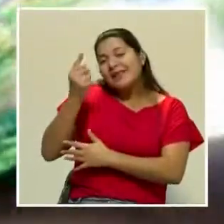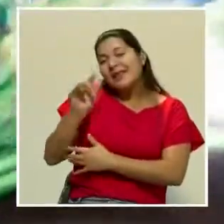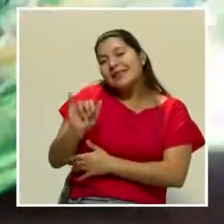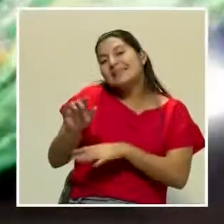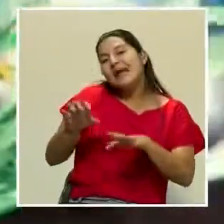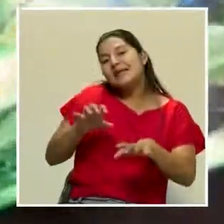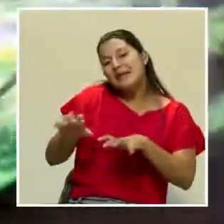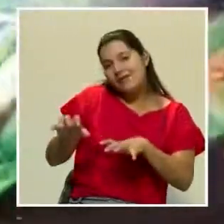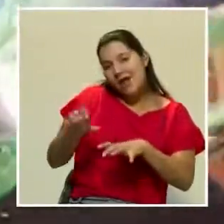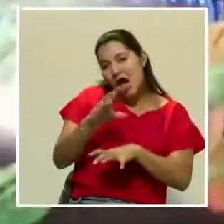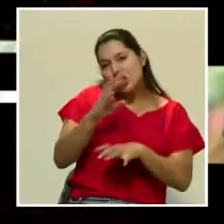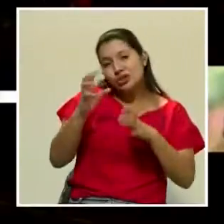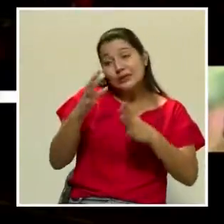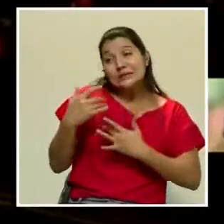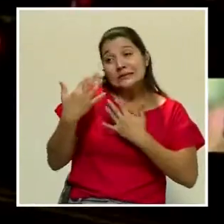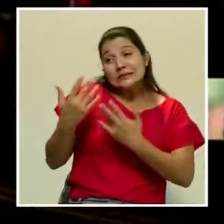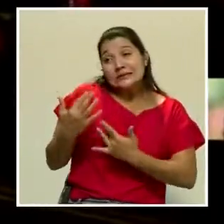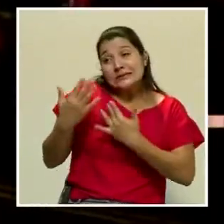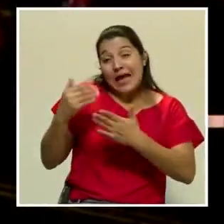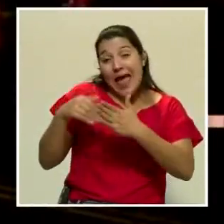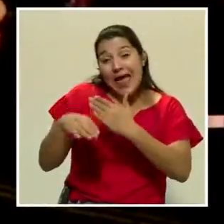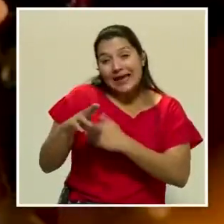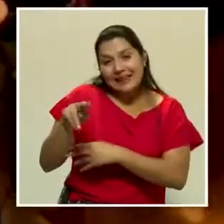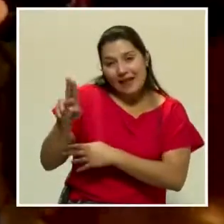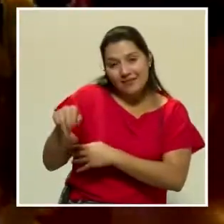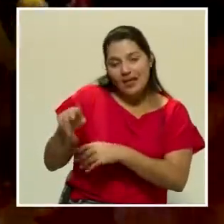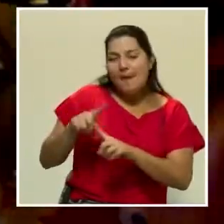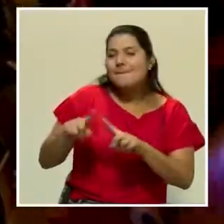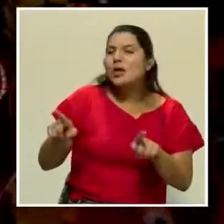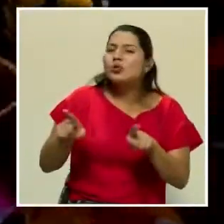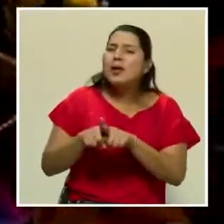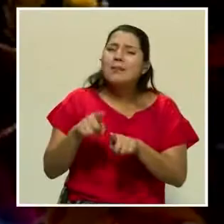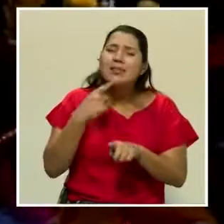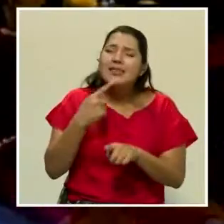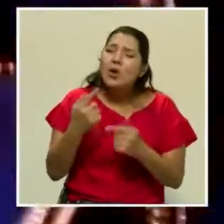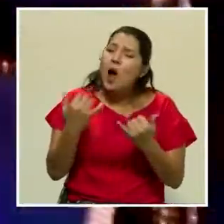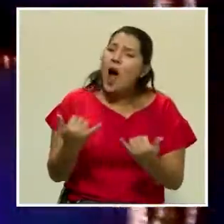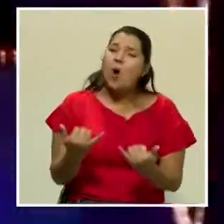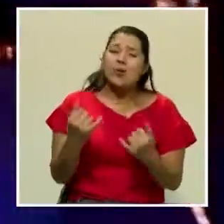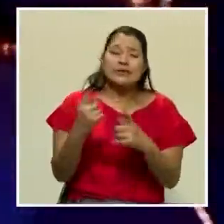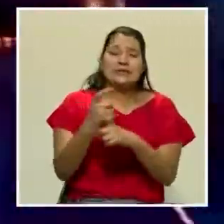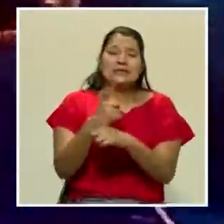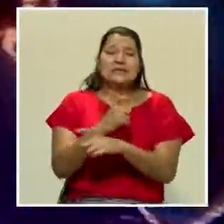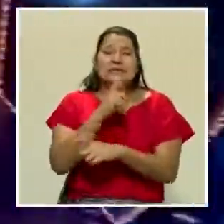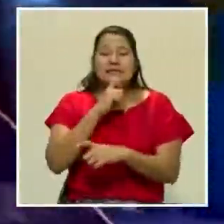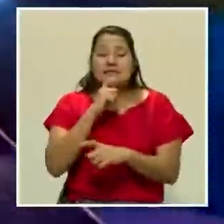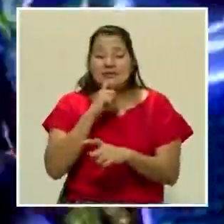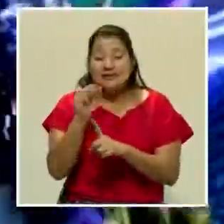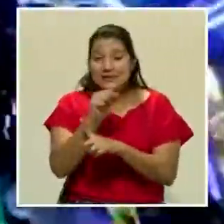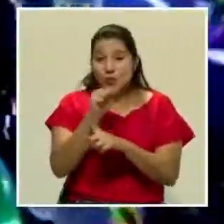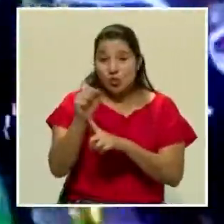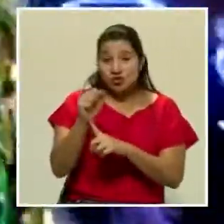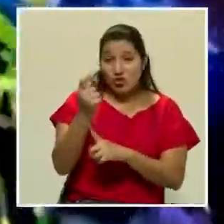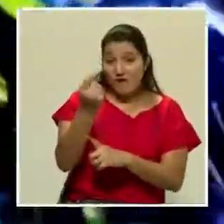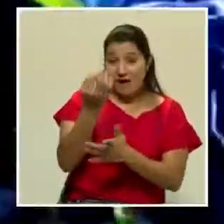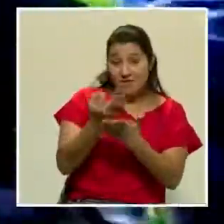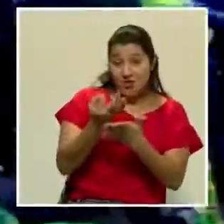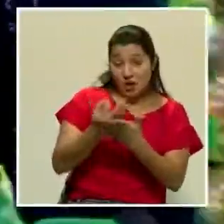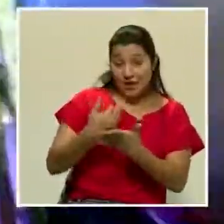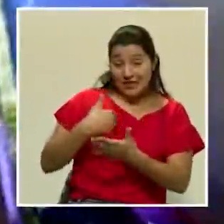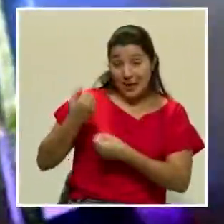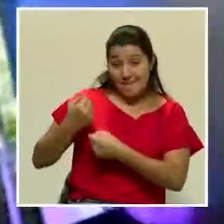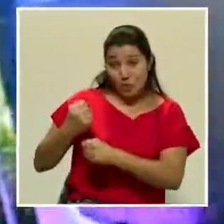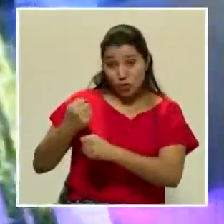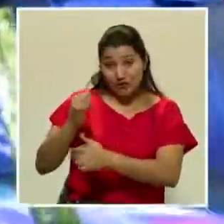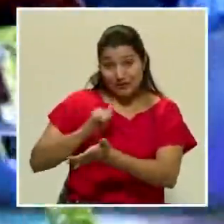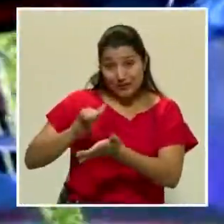los costarricenses. Sin embargo, subrayó la complicada situación financiera del gobierno local, así como la